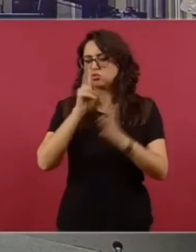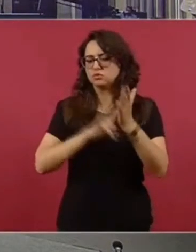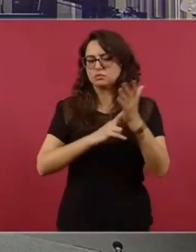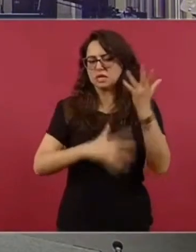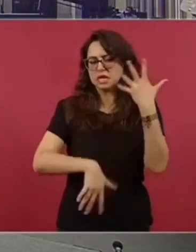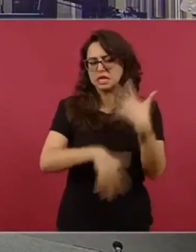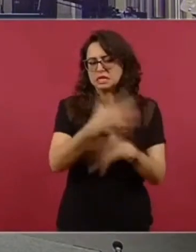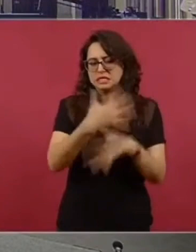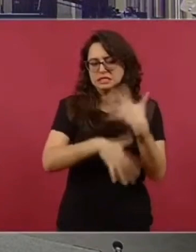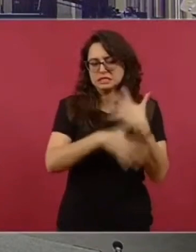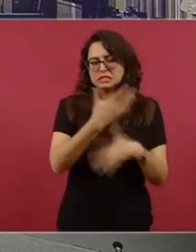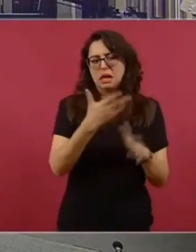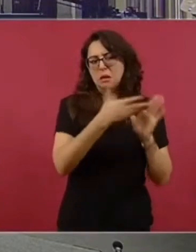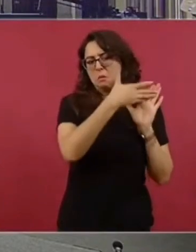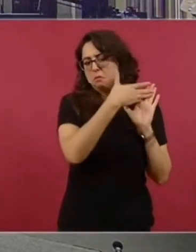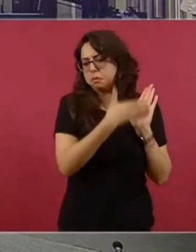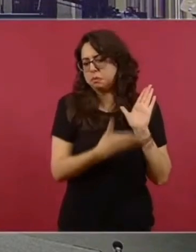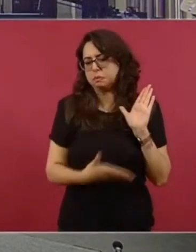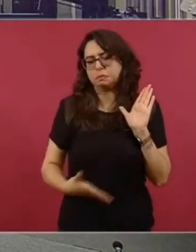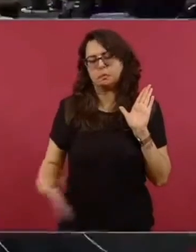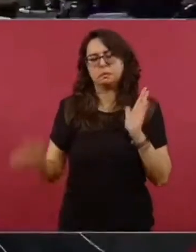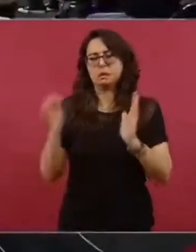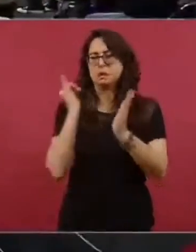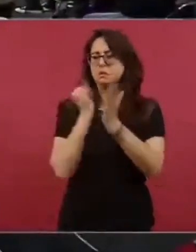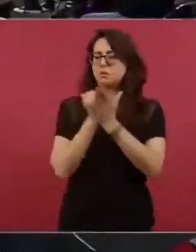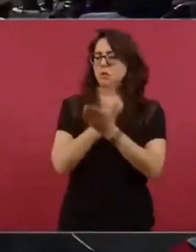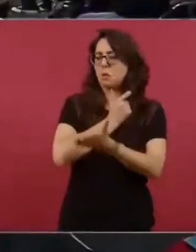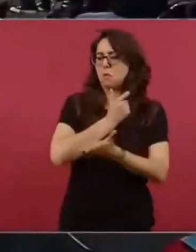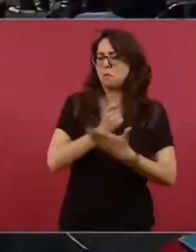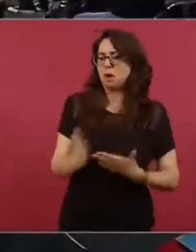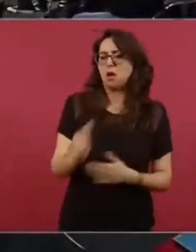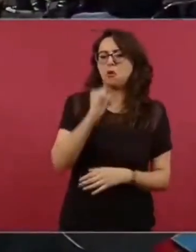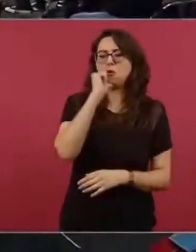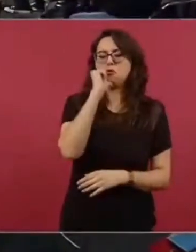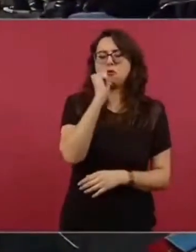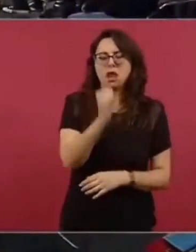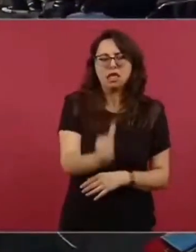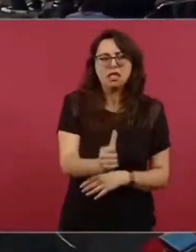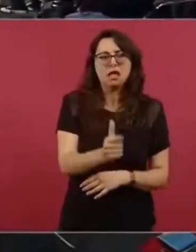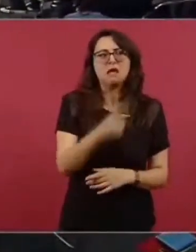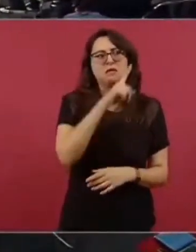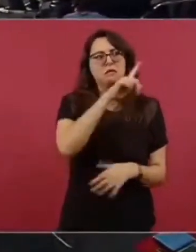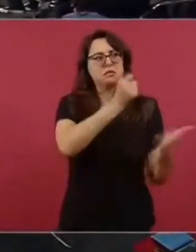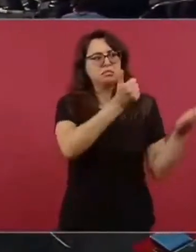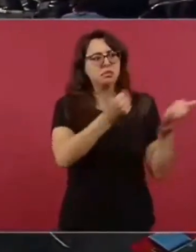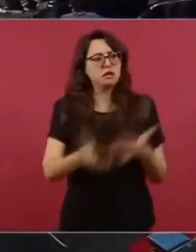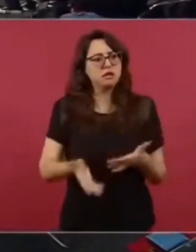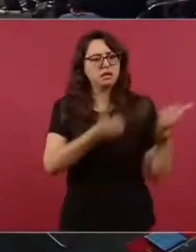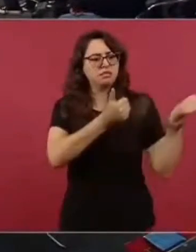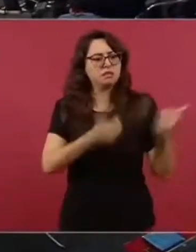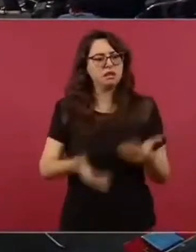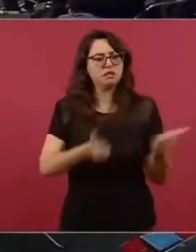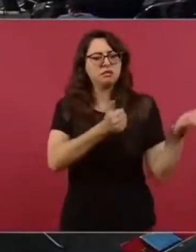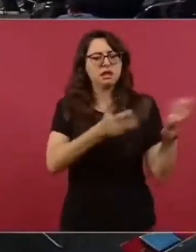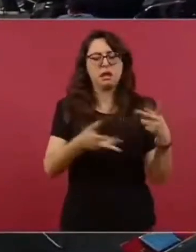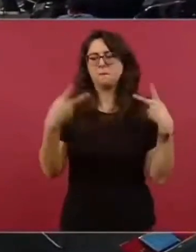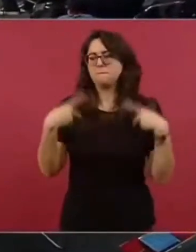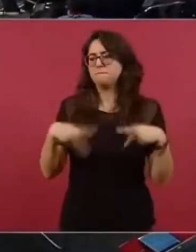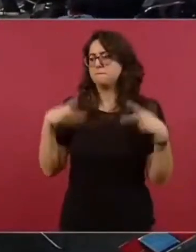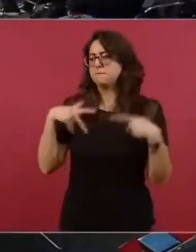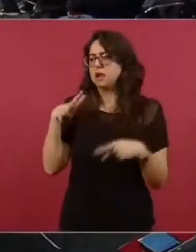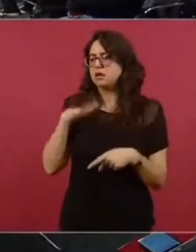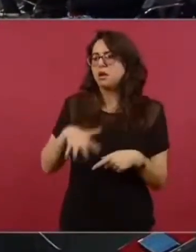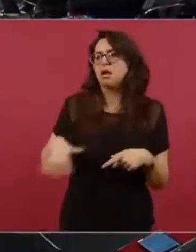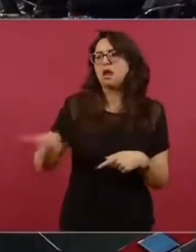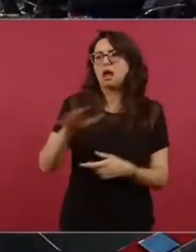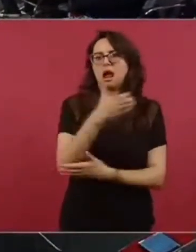granos se quitaron. Entonces hubo expulsión del campo a las ciudades y a los